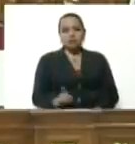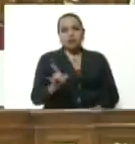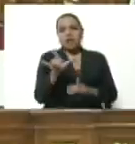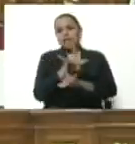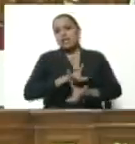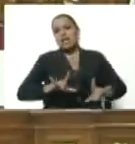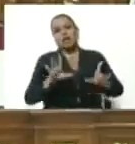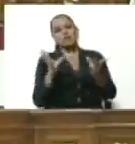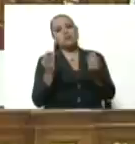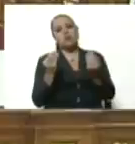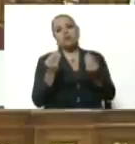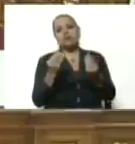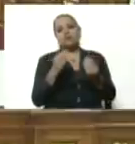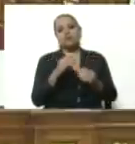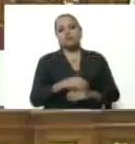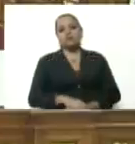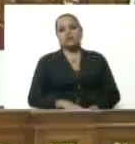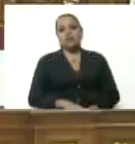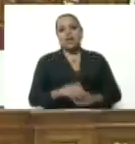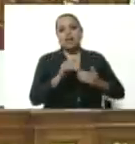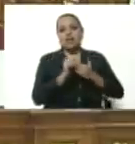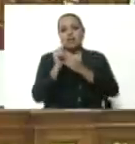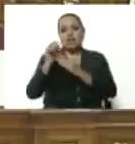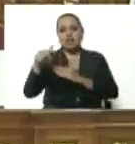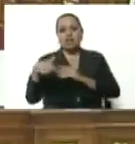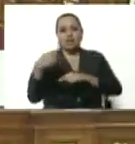que es cosa más... el ídolo de esta generación.